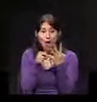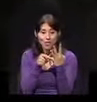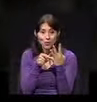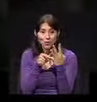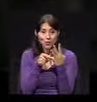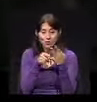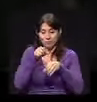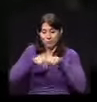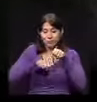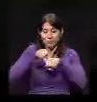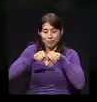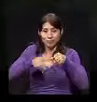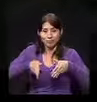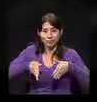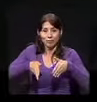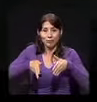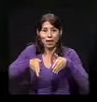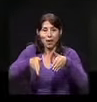bicicleta.